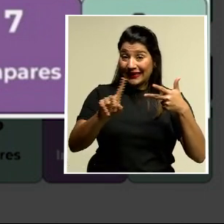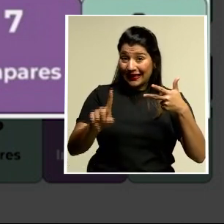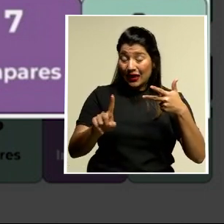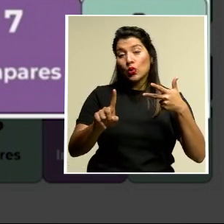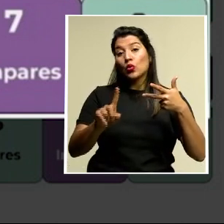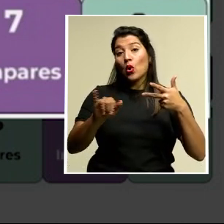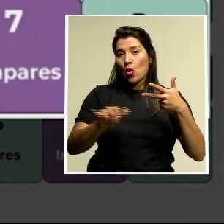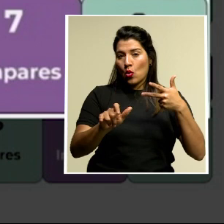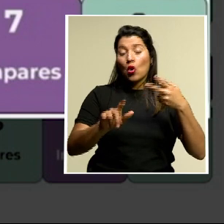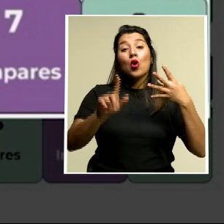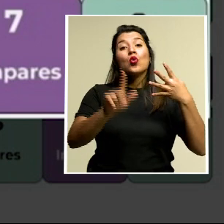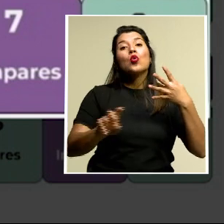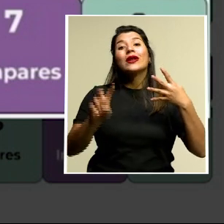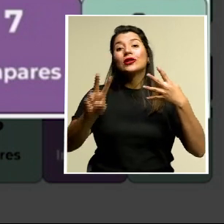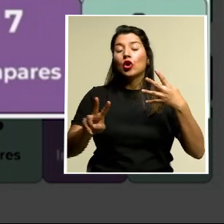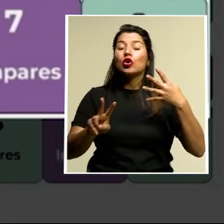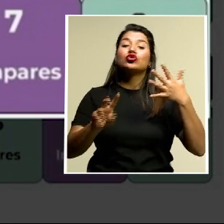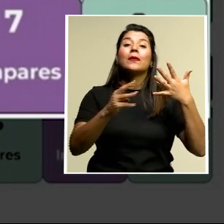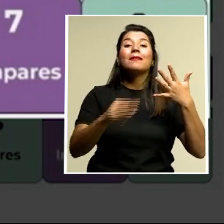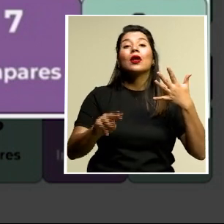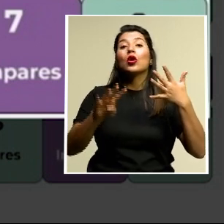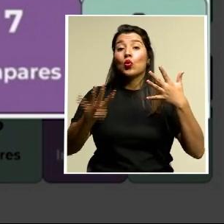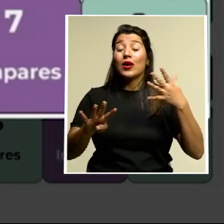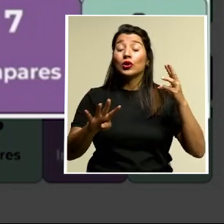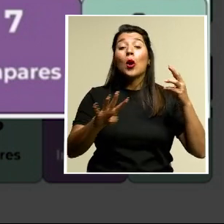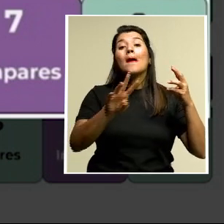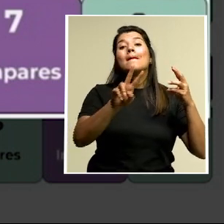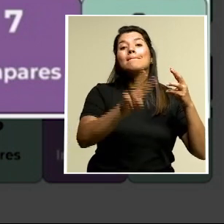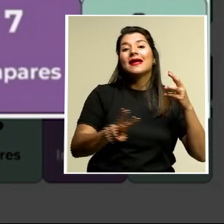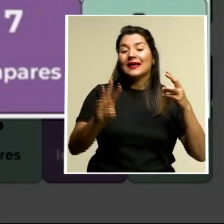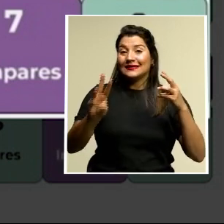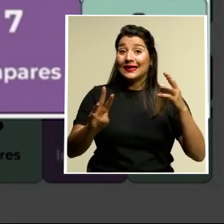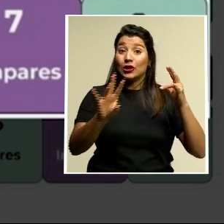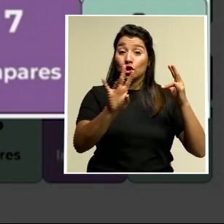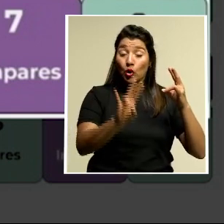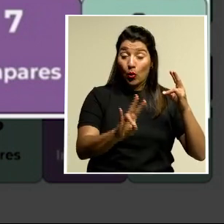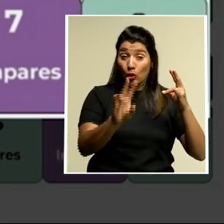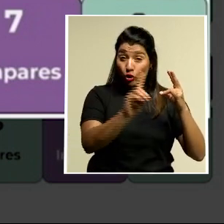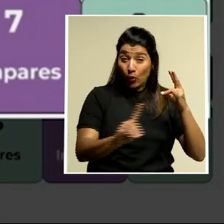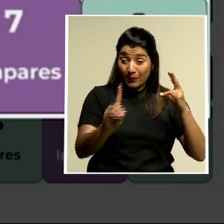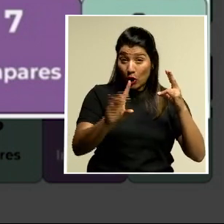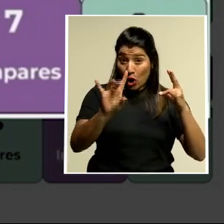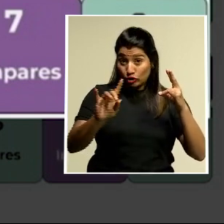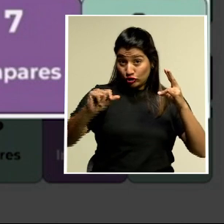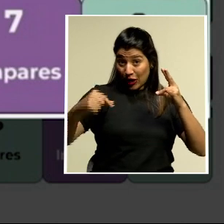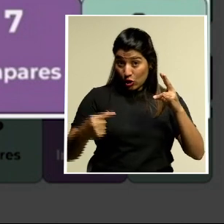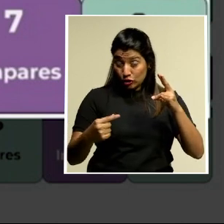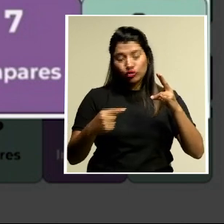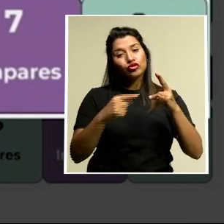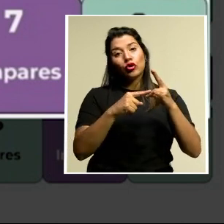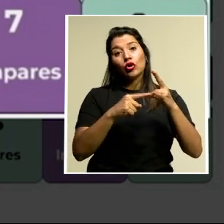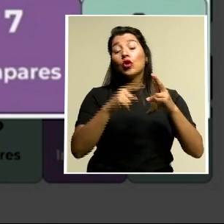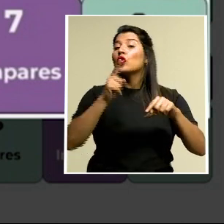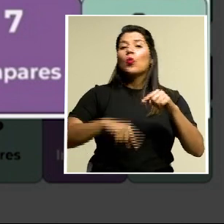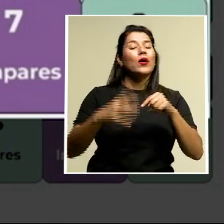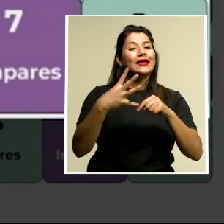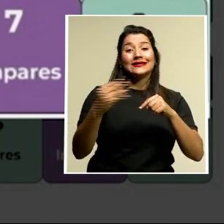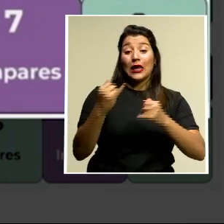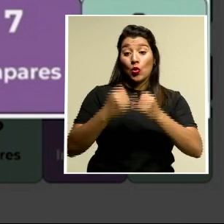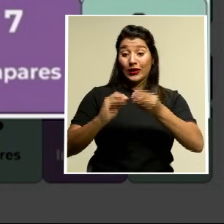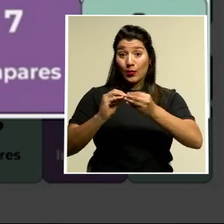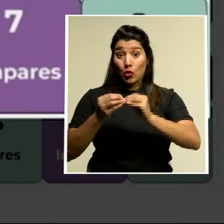de julio, lunes 2, miércoles 4, viernes 6 y domingo 8 de agosto no circularán las placas terminadas